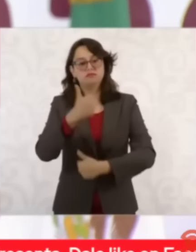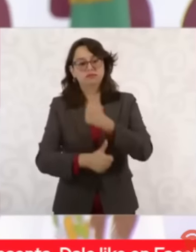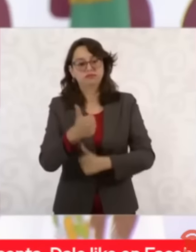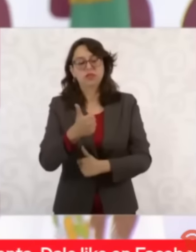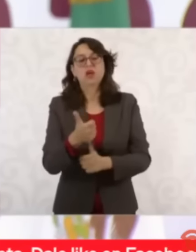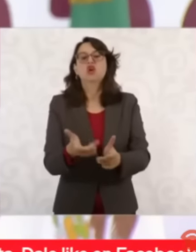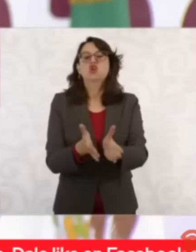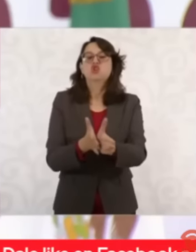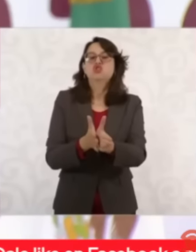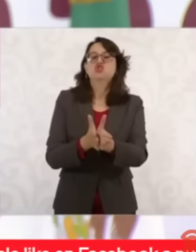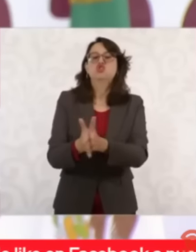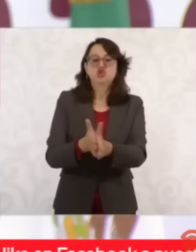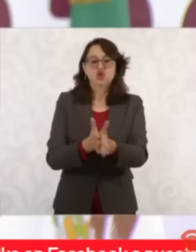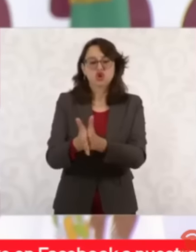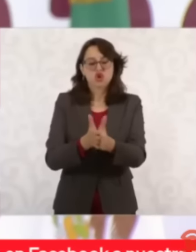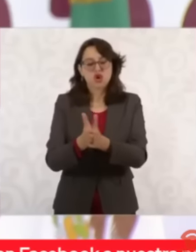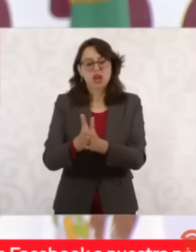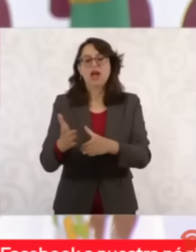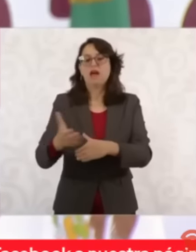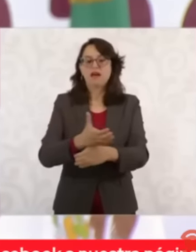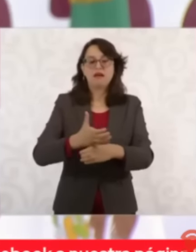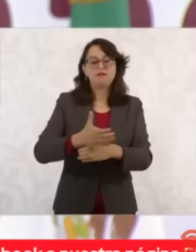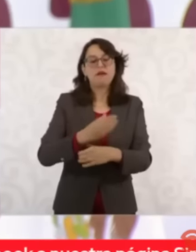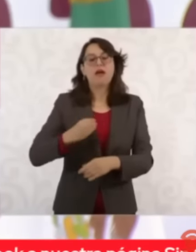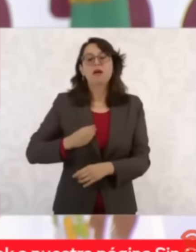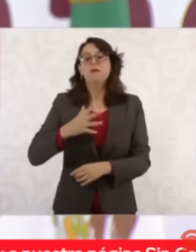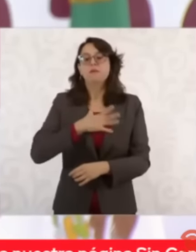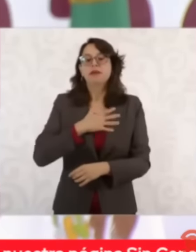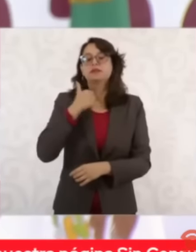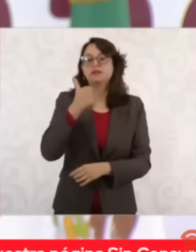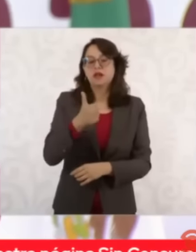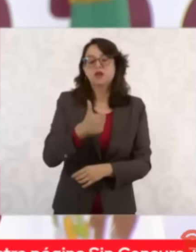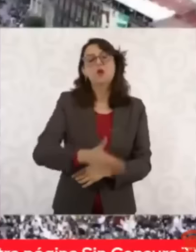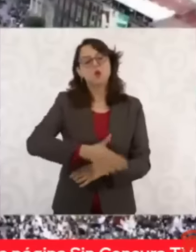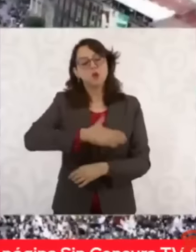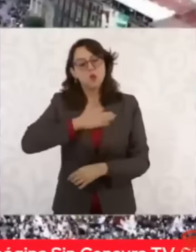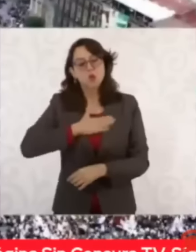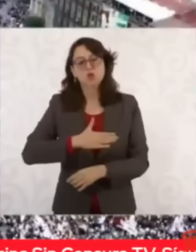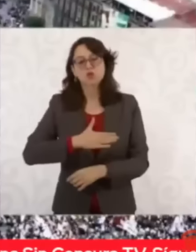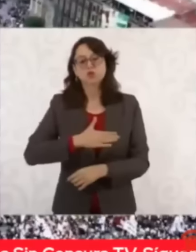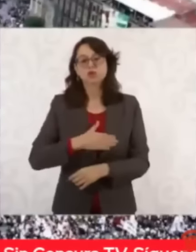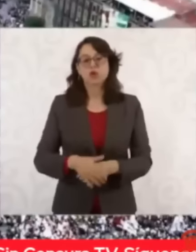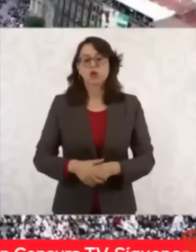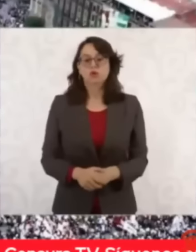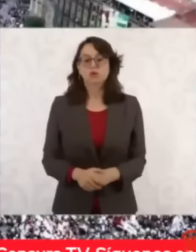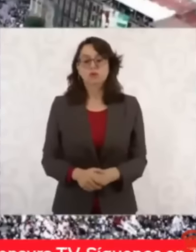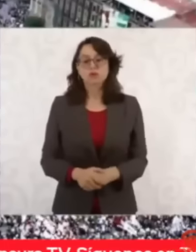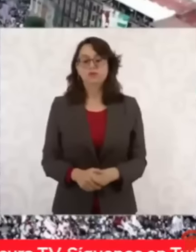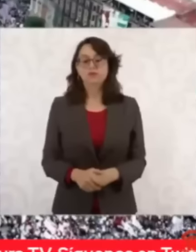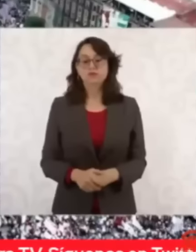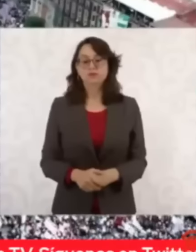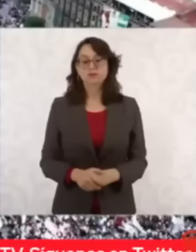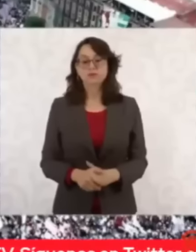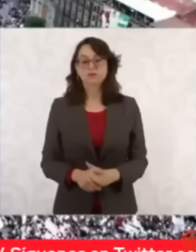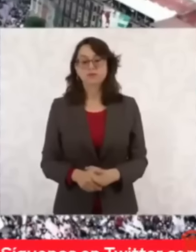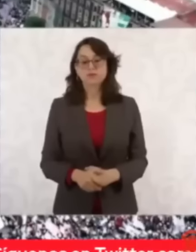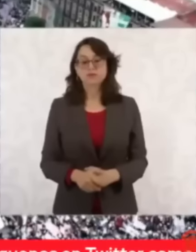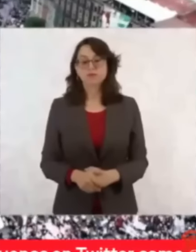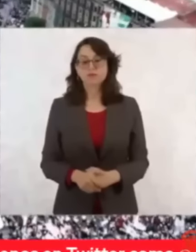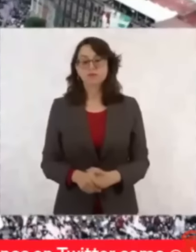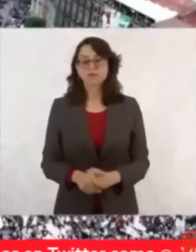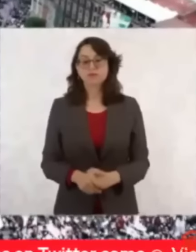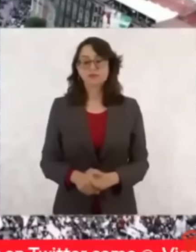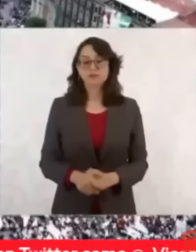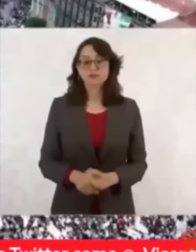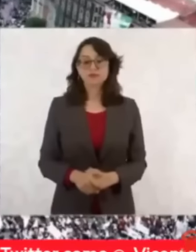escoltas, un Estado Mayor presidencial que se caracterizaba por mantener a la gente lejos, lo más